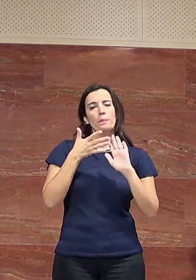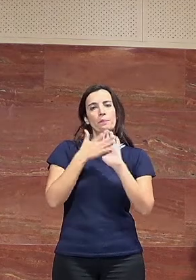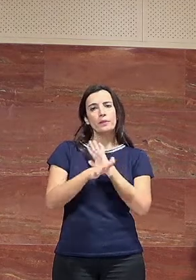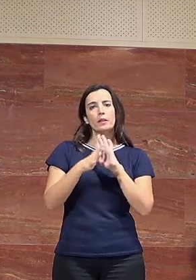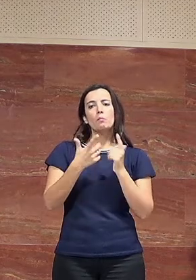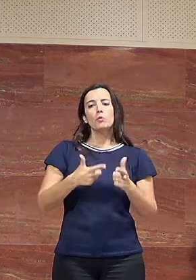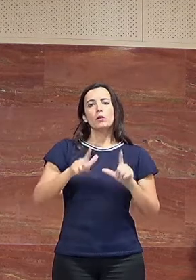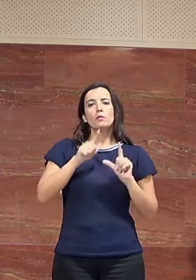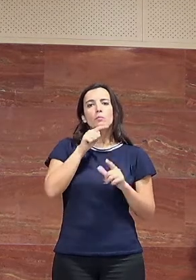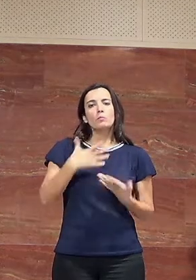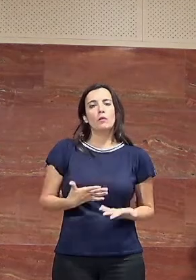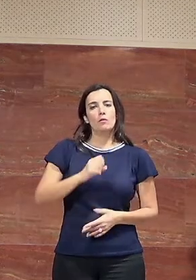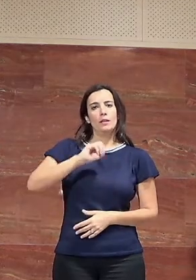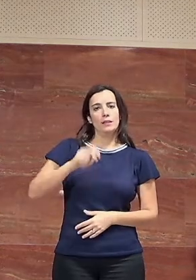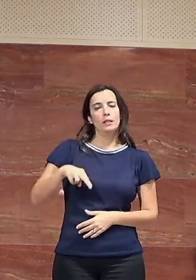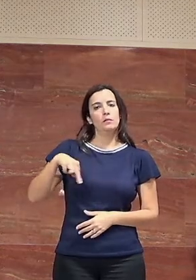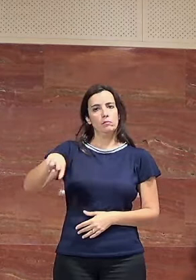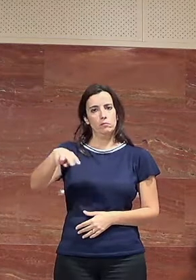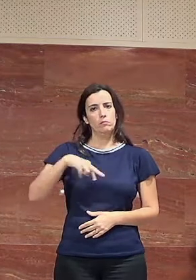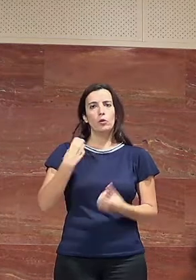protagonismo y tiene un protagonismo más secundario.